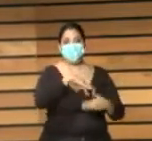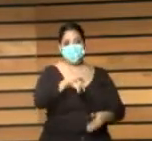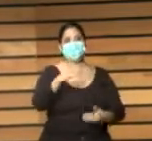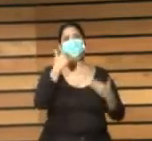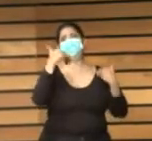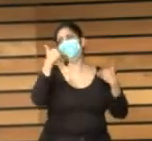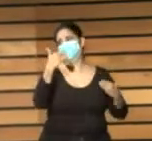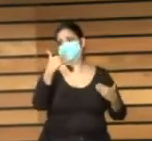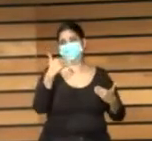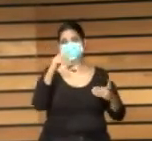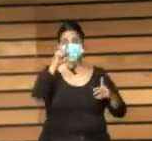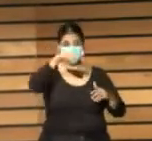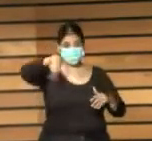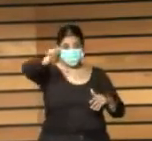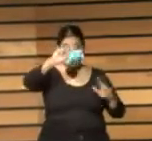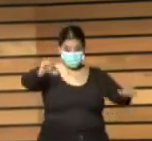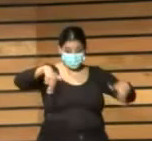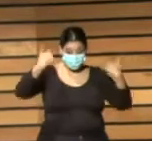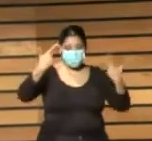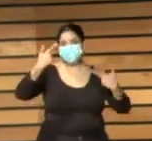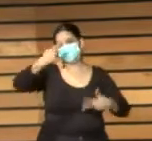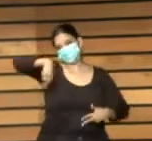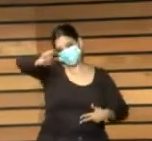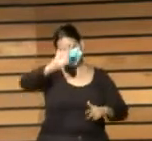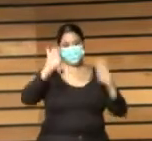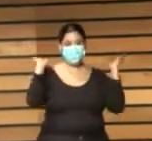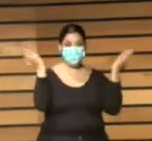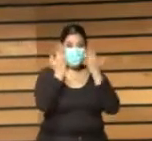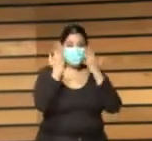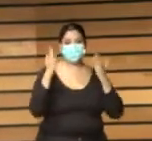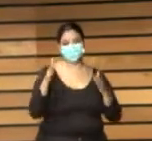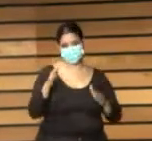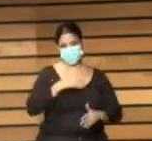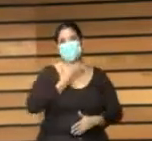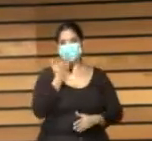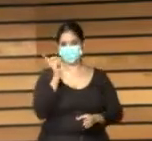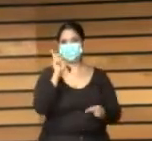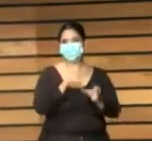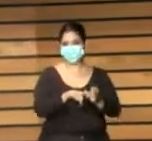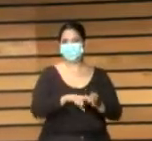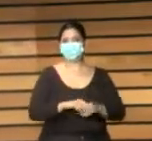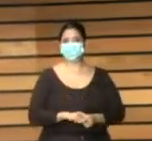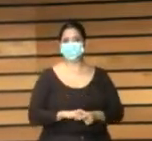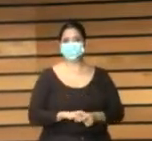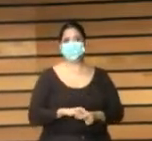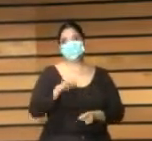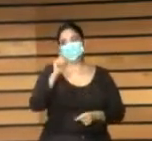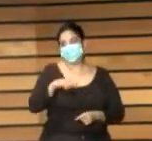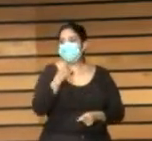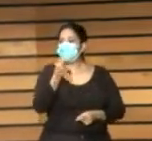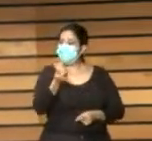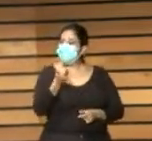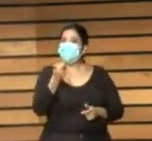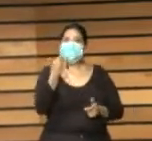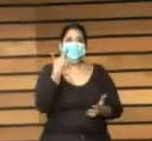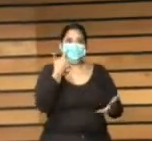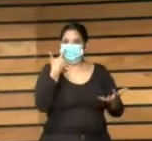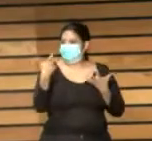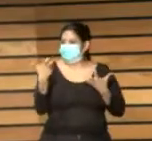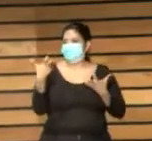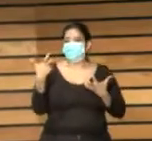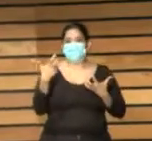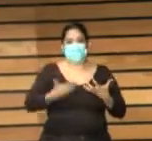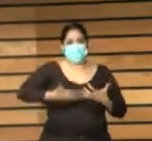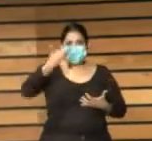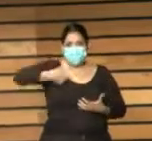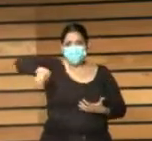que ejemplifica la buena cooperación, la buena colaboración y lo que también se espera de nosotros, que trabajemos juntos, en